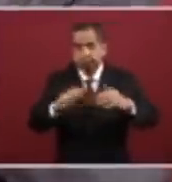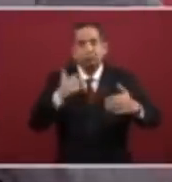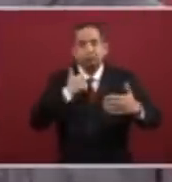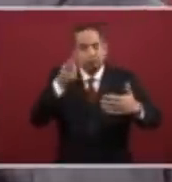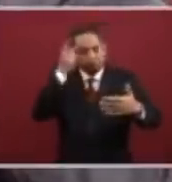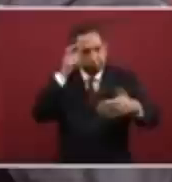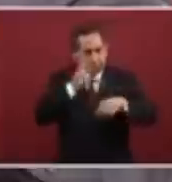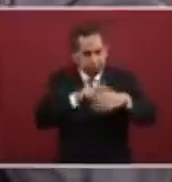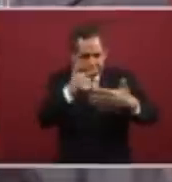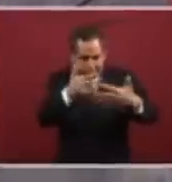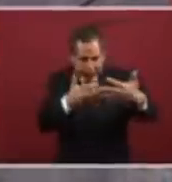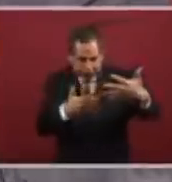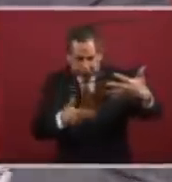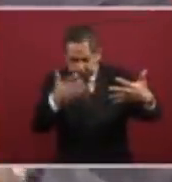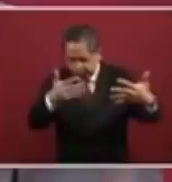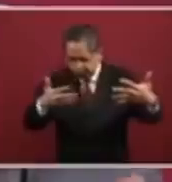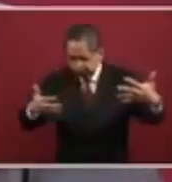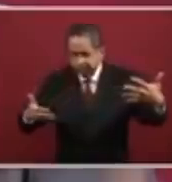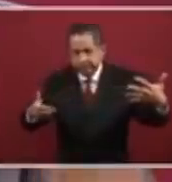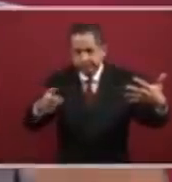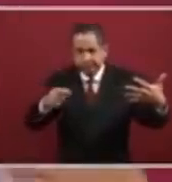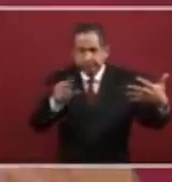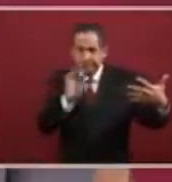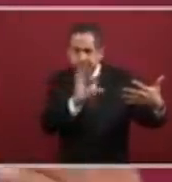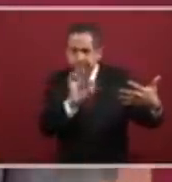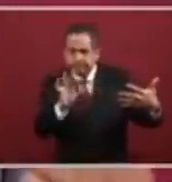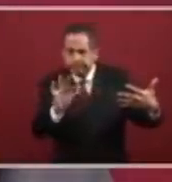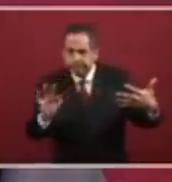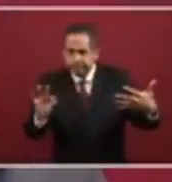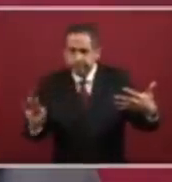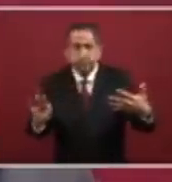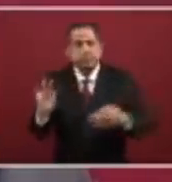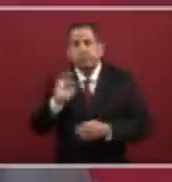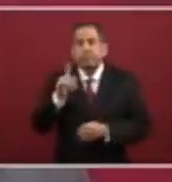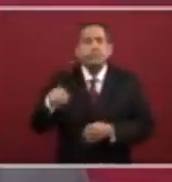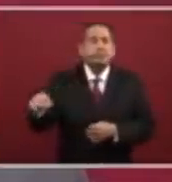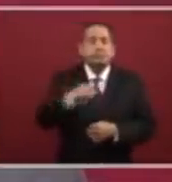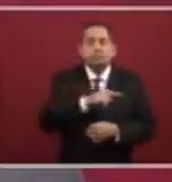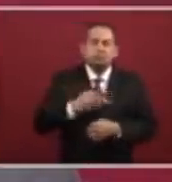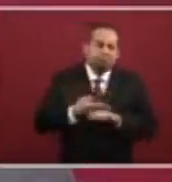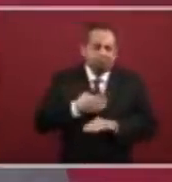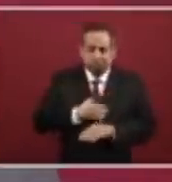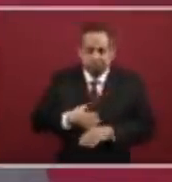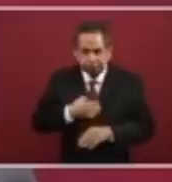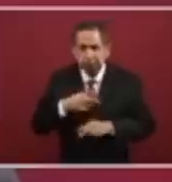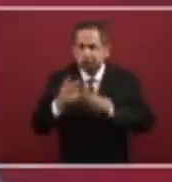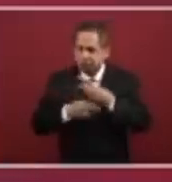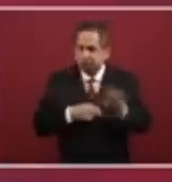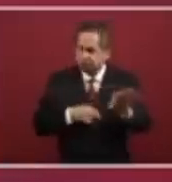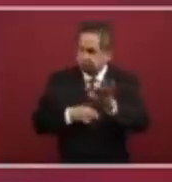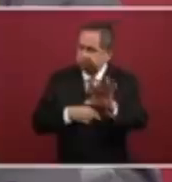Además, como los han menospreciado, ahorita deben estar muy contentos.